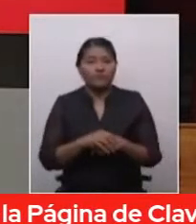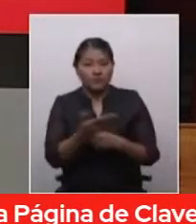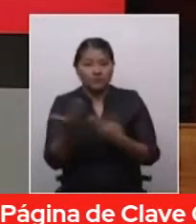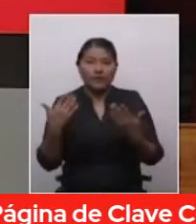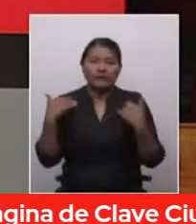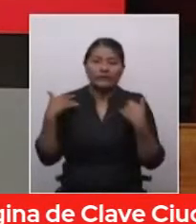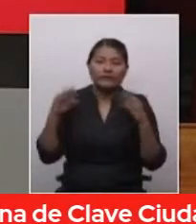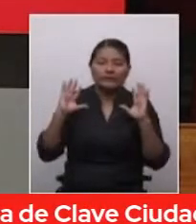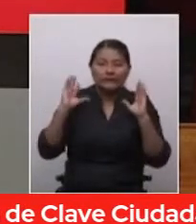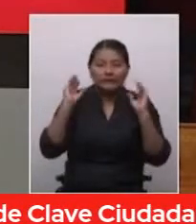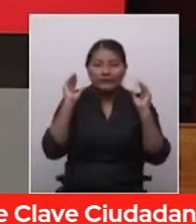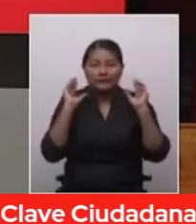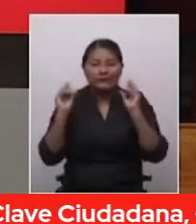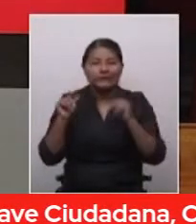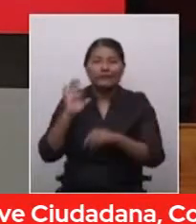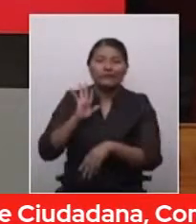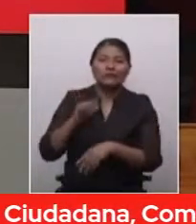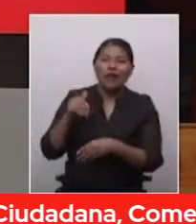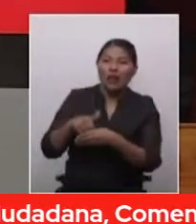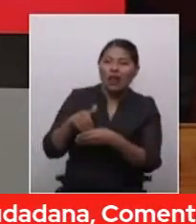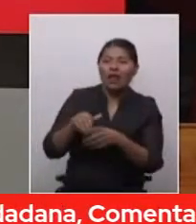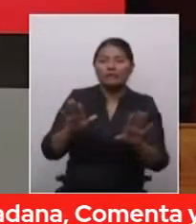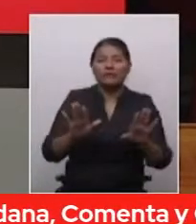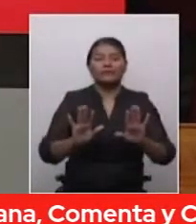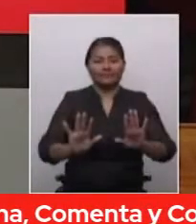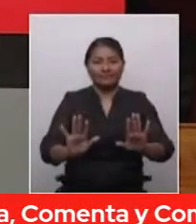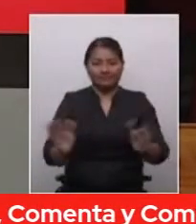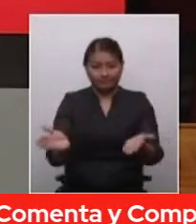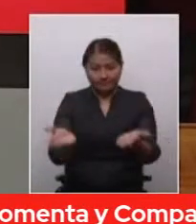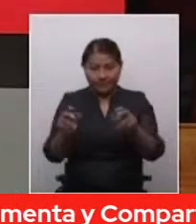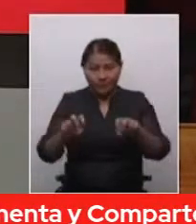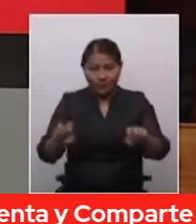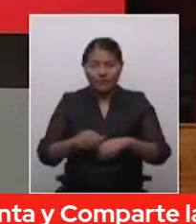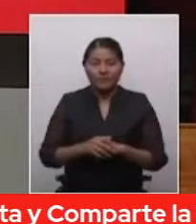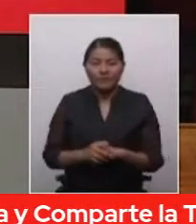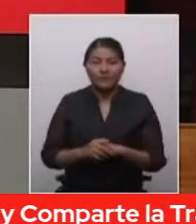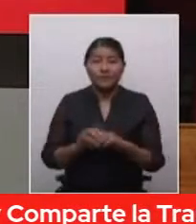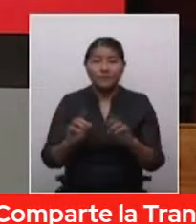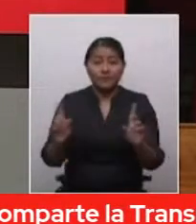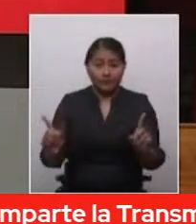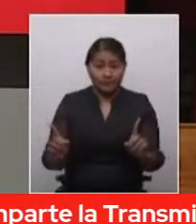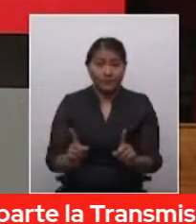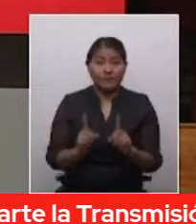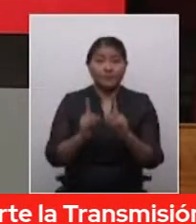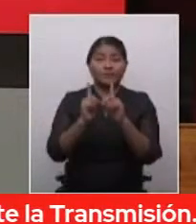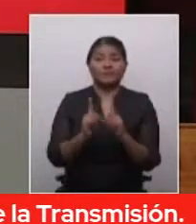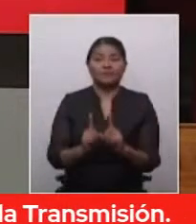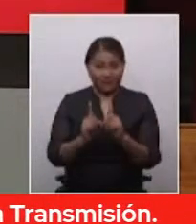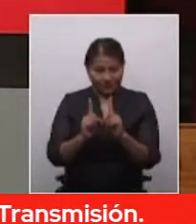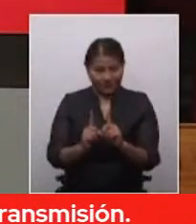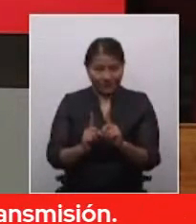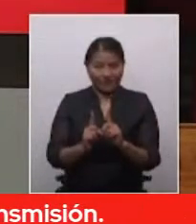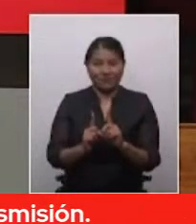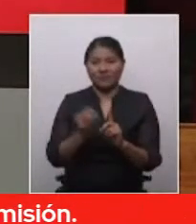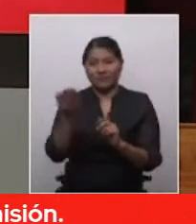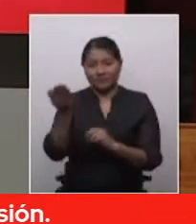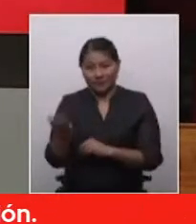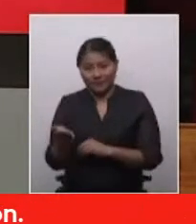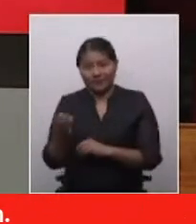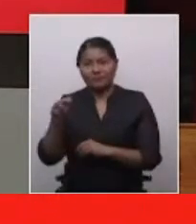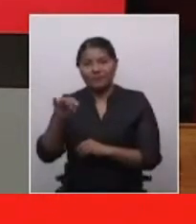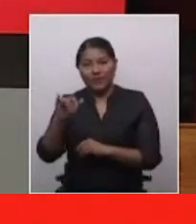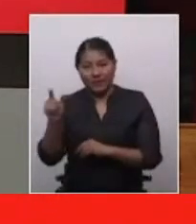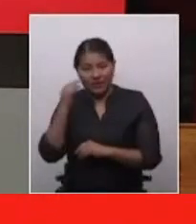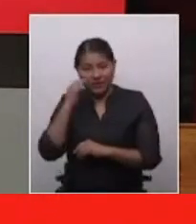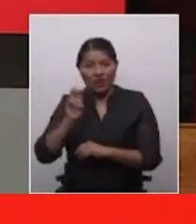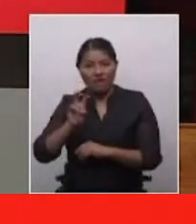Ocupen, por favor, su localidad, ocupen sus asientos. Vamos a continuar. Turno ahora de los candidatos María Elena Soto de